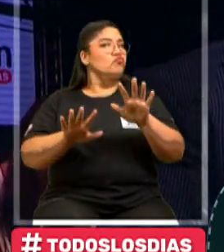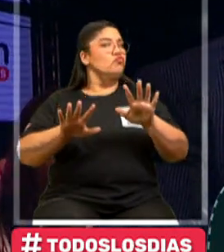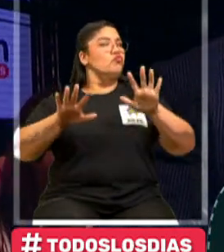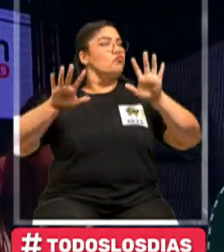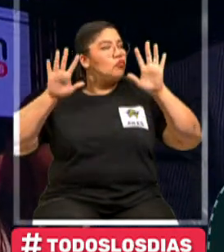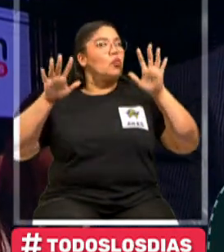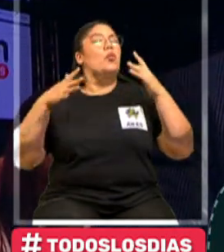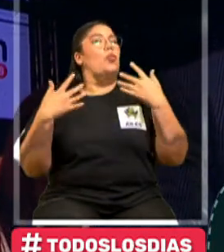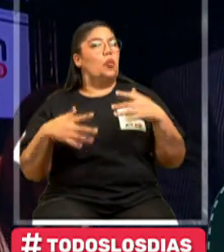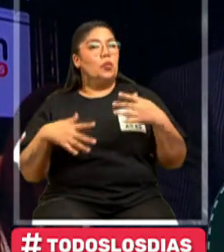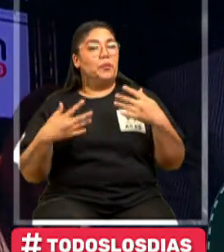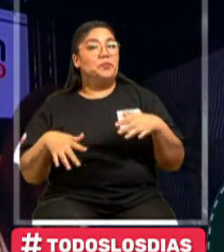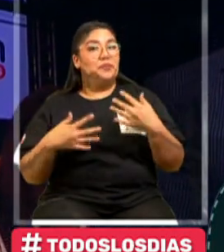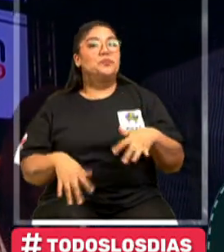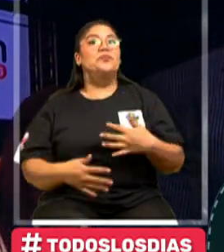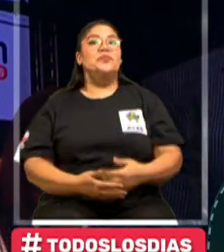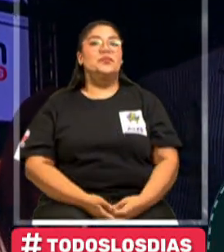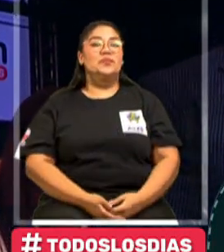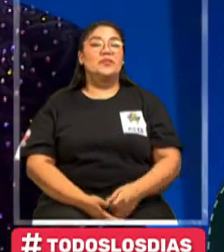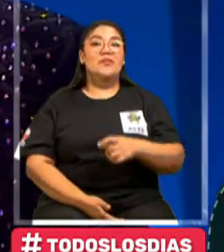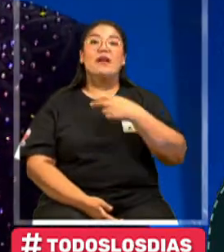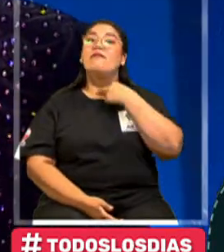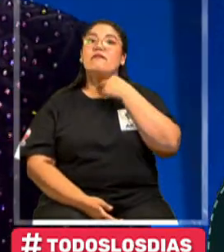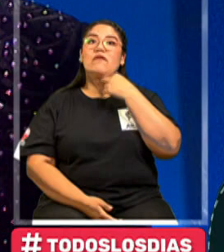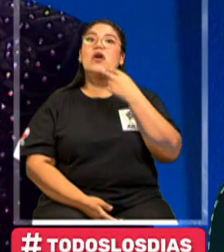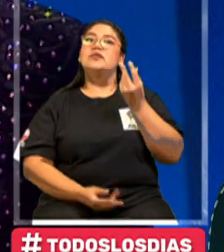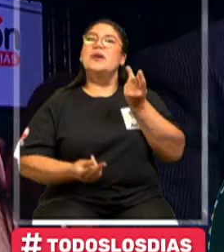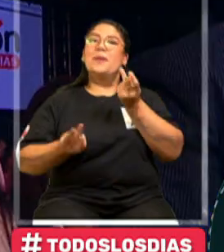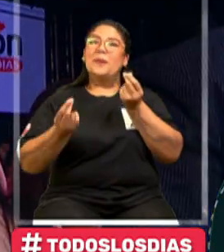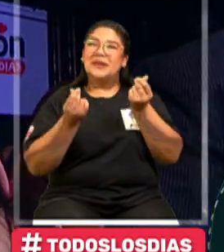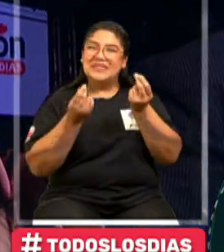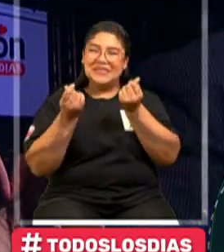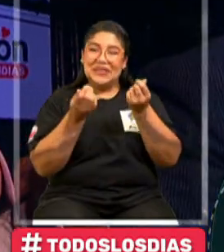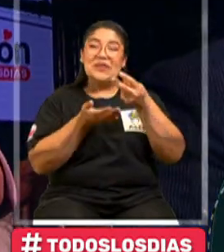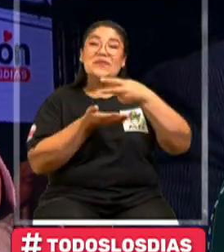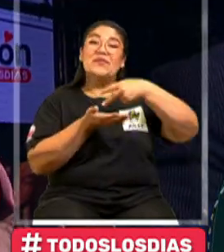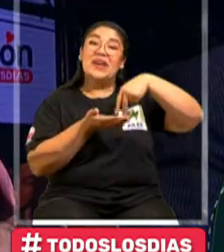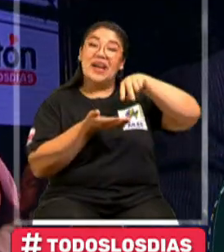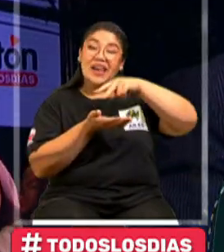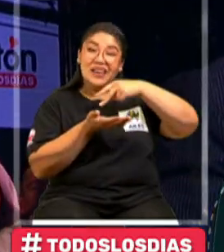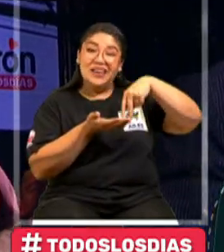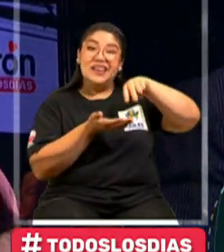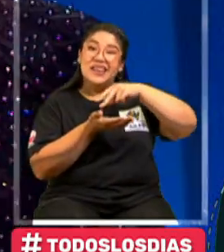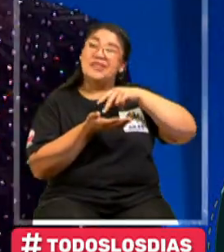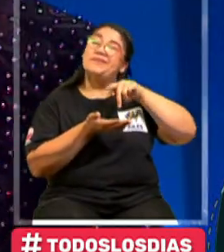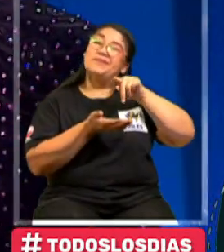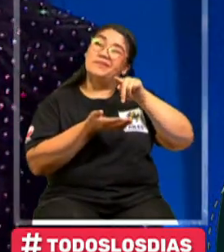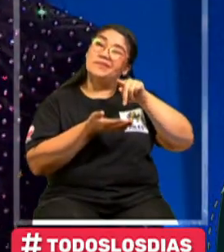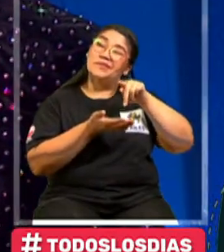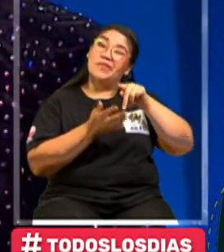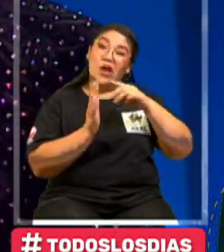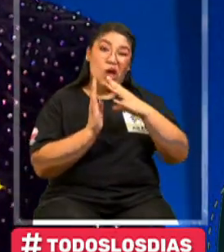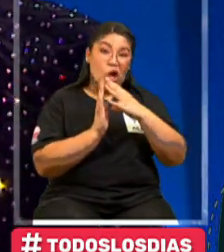deslumbrante. Todavía en la voz y en el baile, José Luis, puedo mejorar.